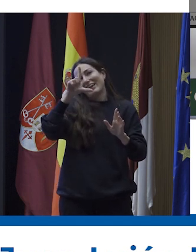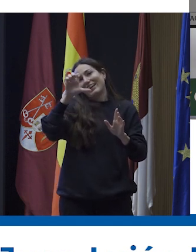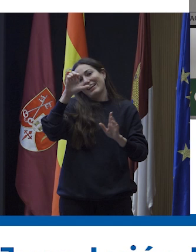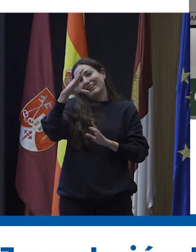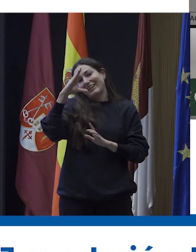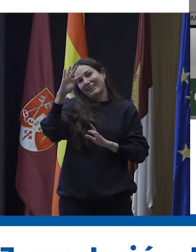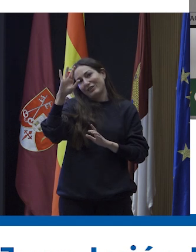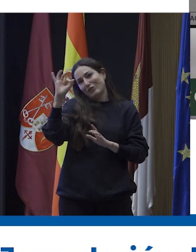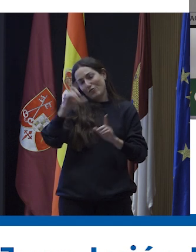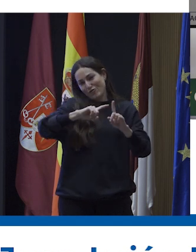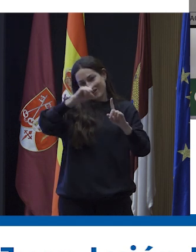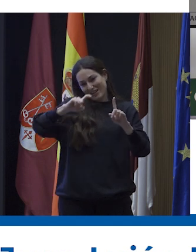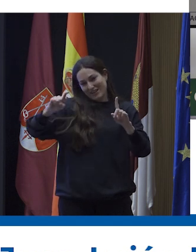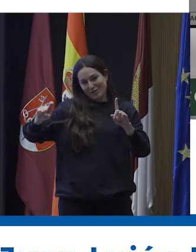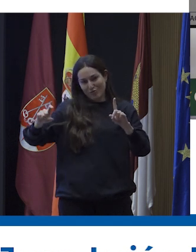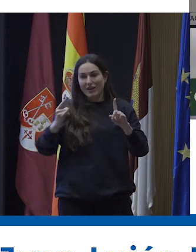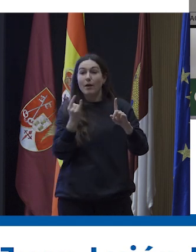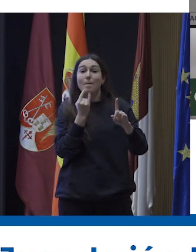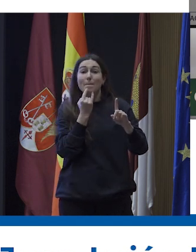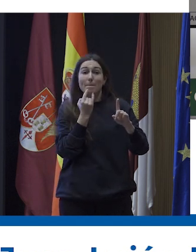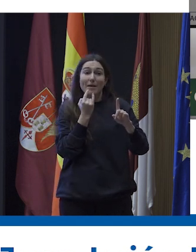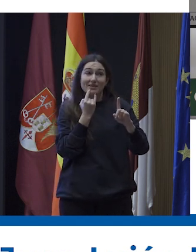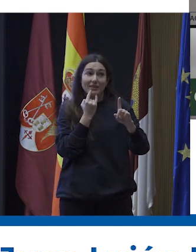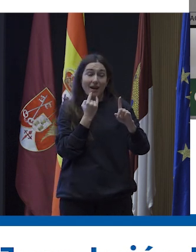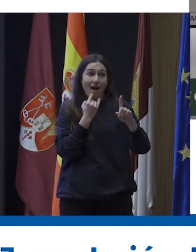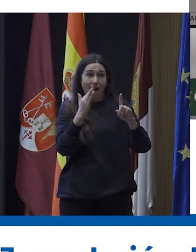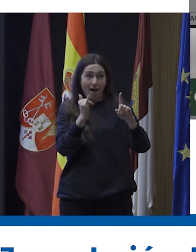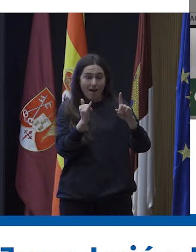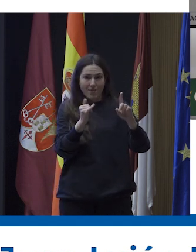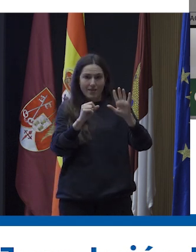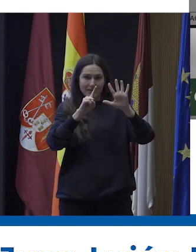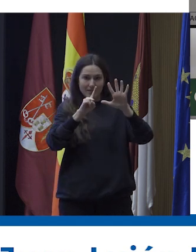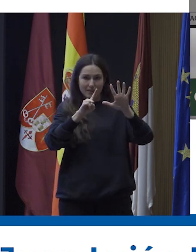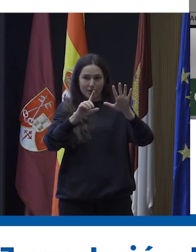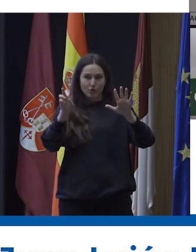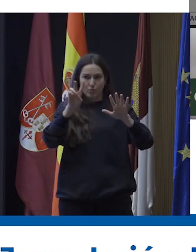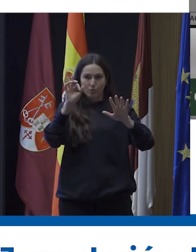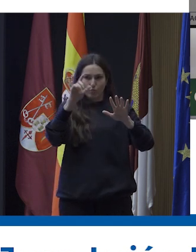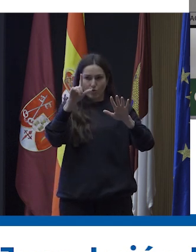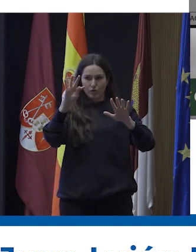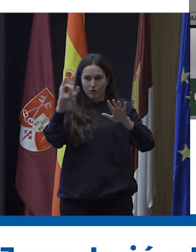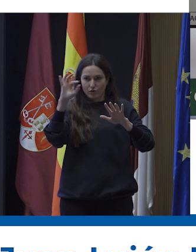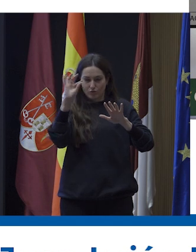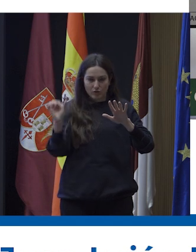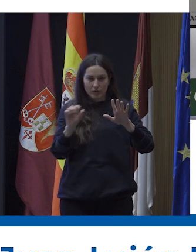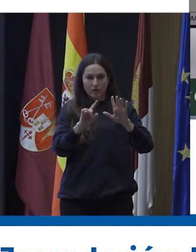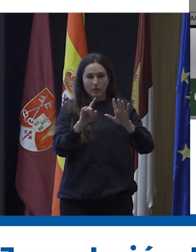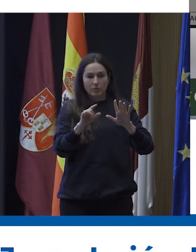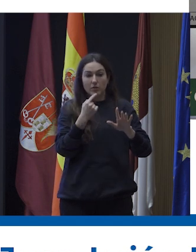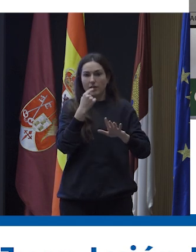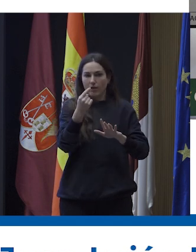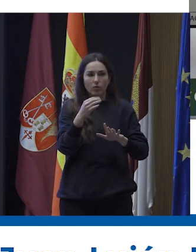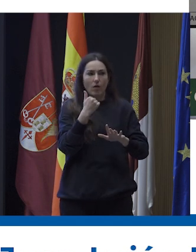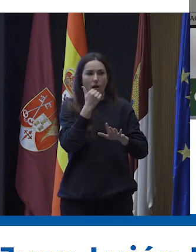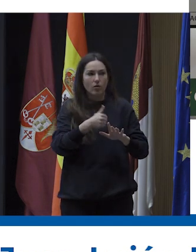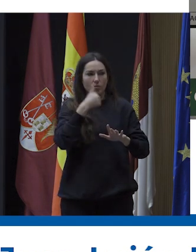kilos con una batería de 6 voltios auxiliar. Pero bueno, por lo menos él ya empezó a aportar algo más para el diagnóstico